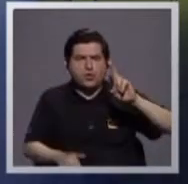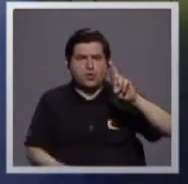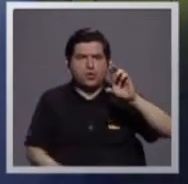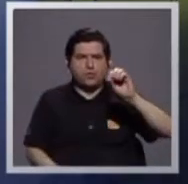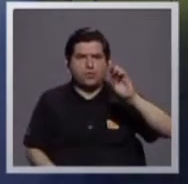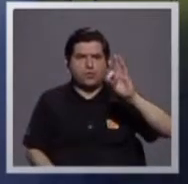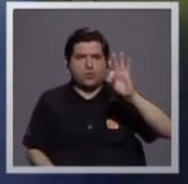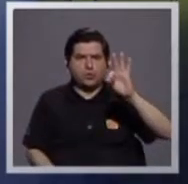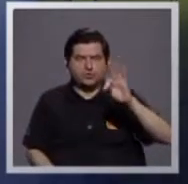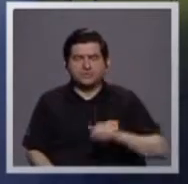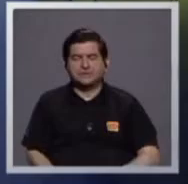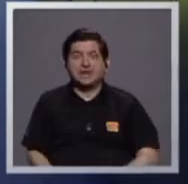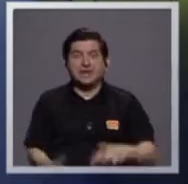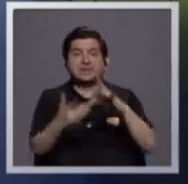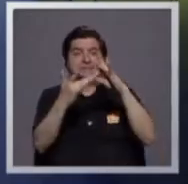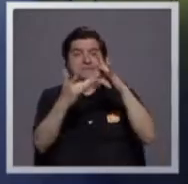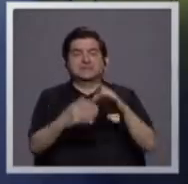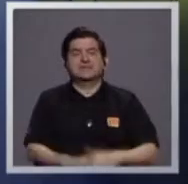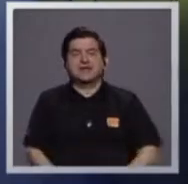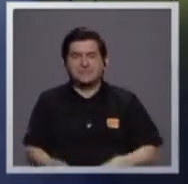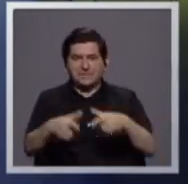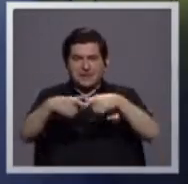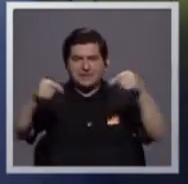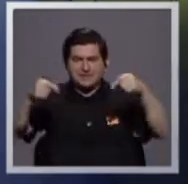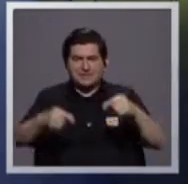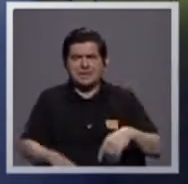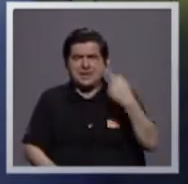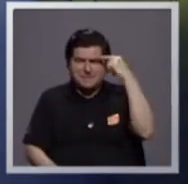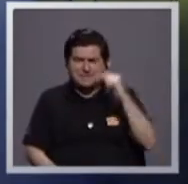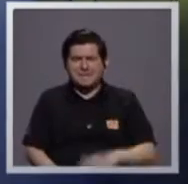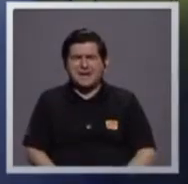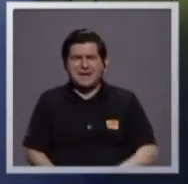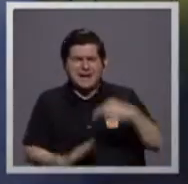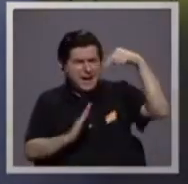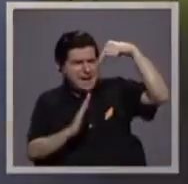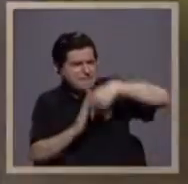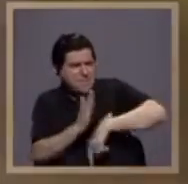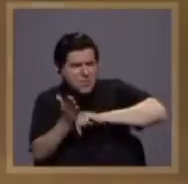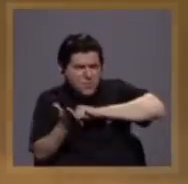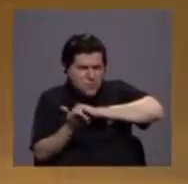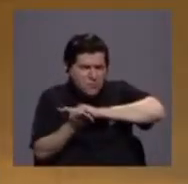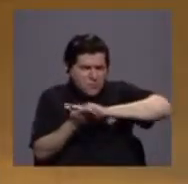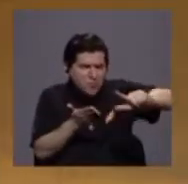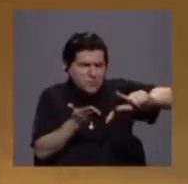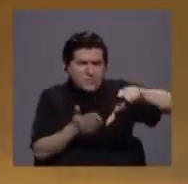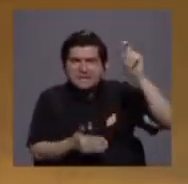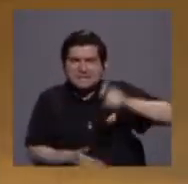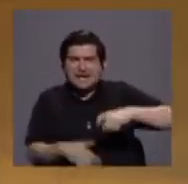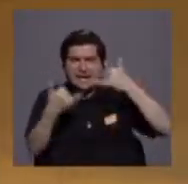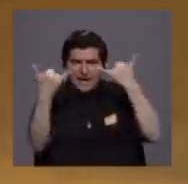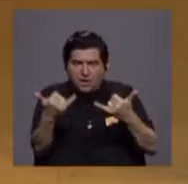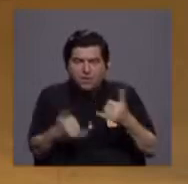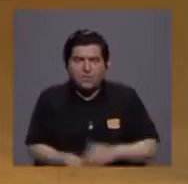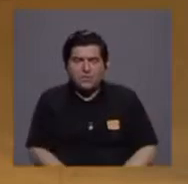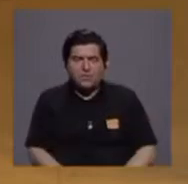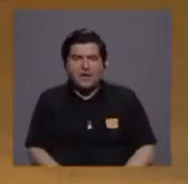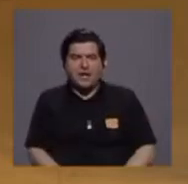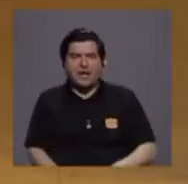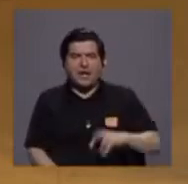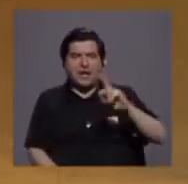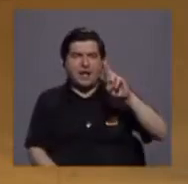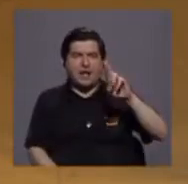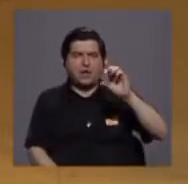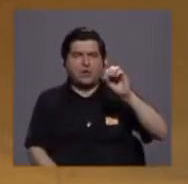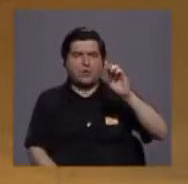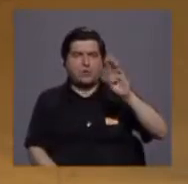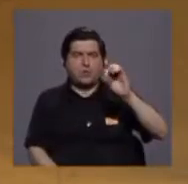japoneses, sobre todo para la ultra limpieza que se requiere frente a esto, los robots ni